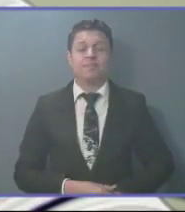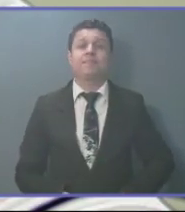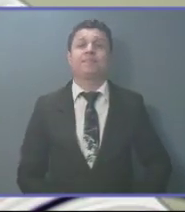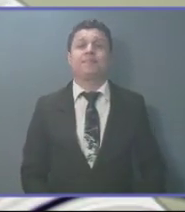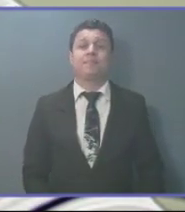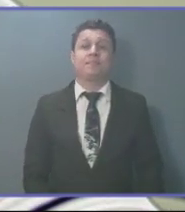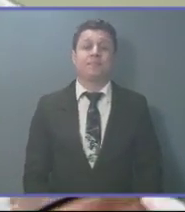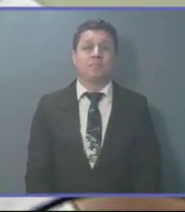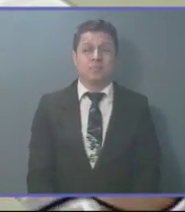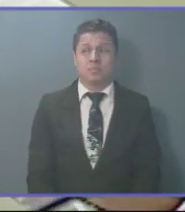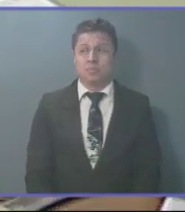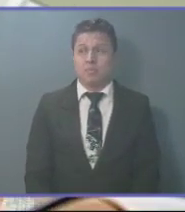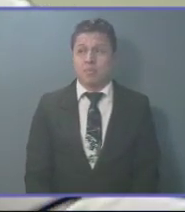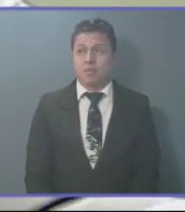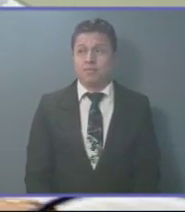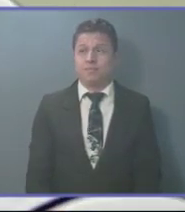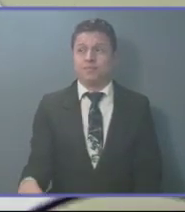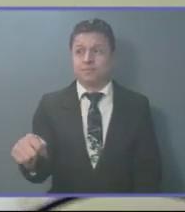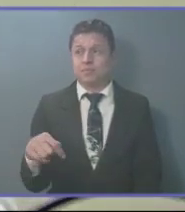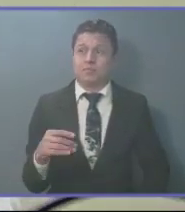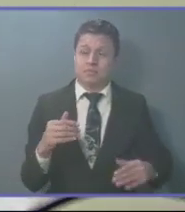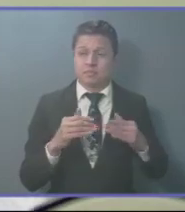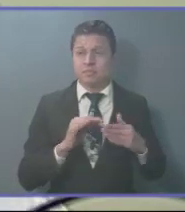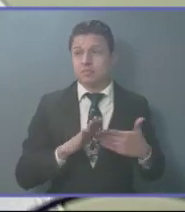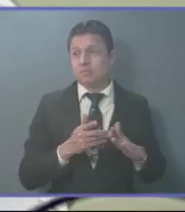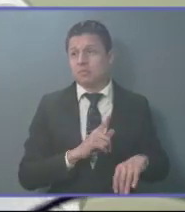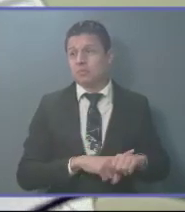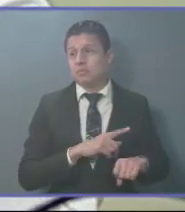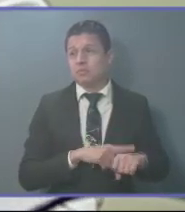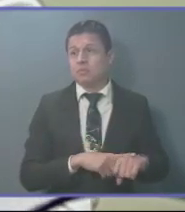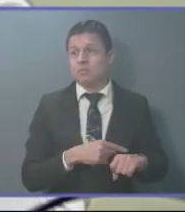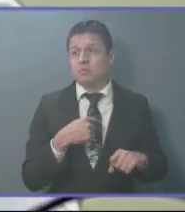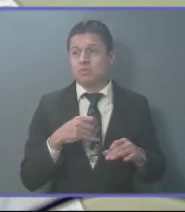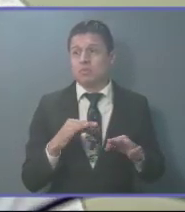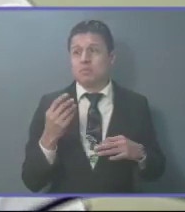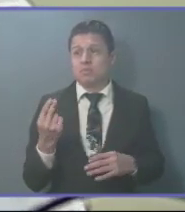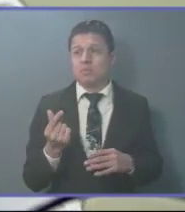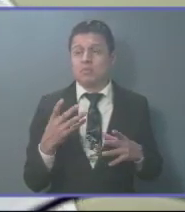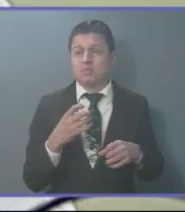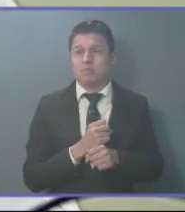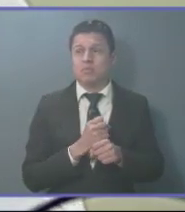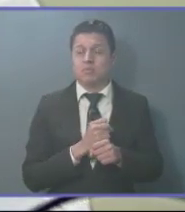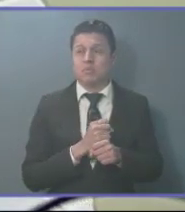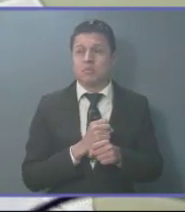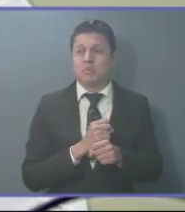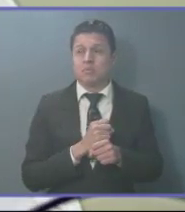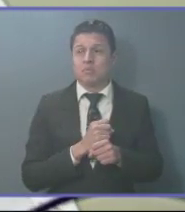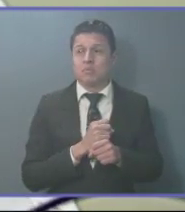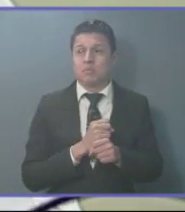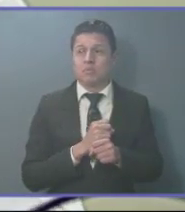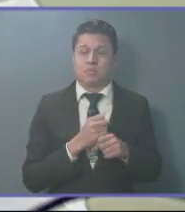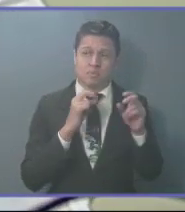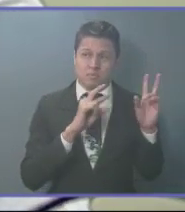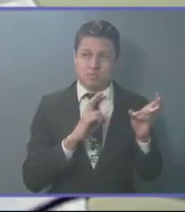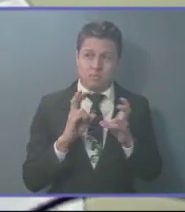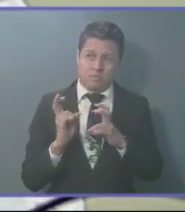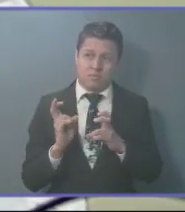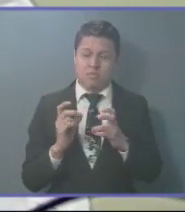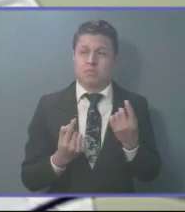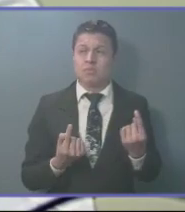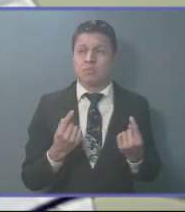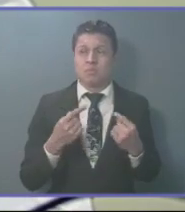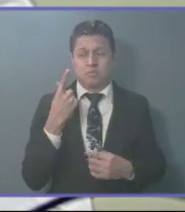esto entonces, por la hora y por todo el tiempo, voy a tratar de concentrarme en los aspectos de los cuales